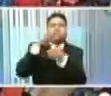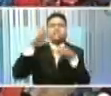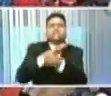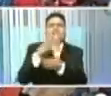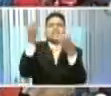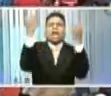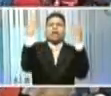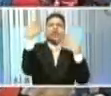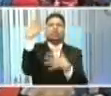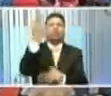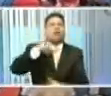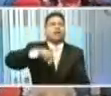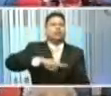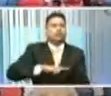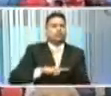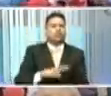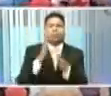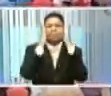luz.